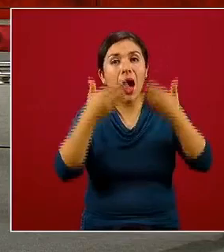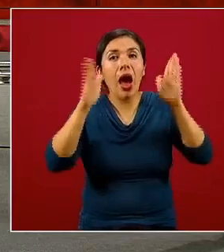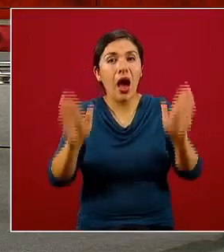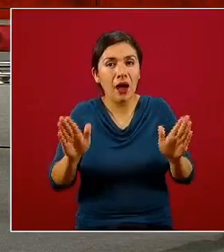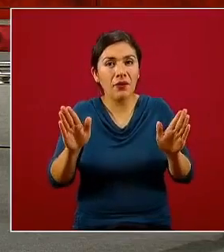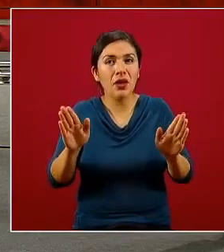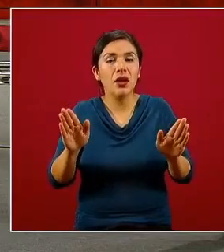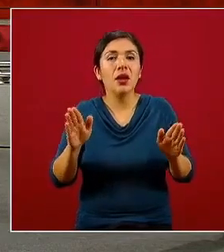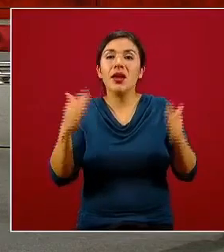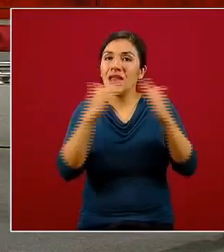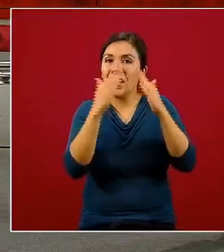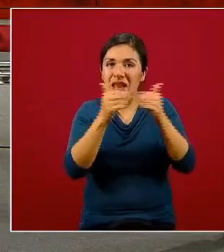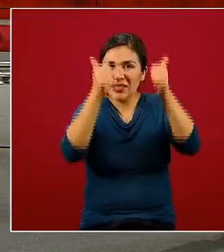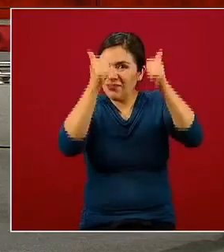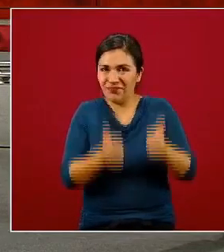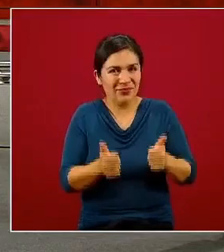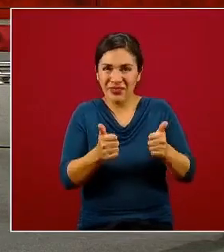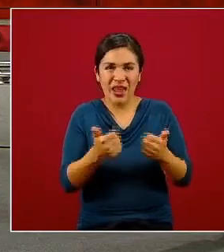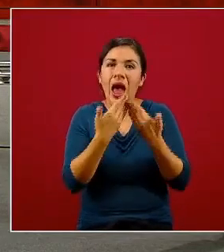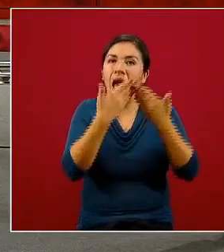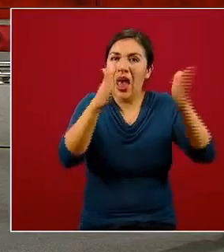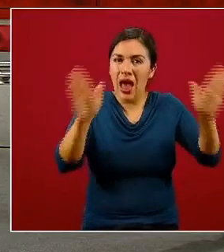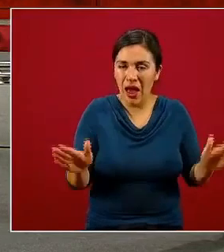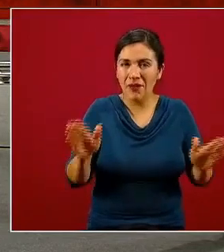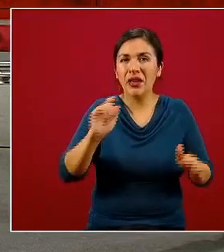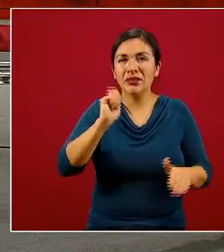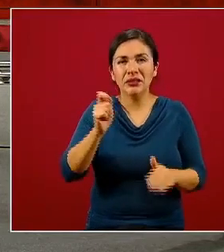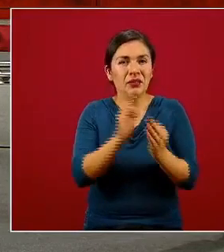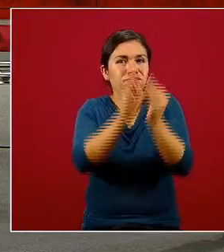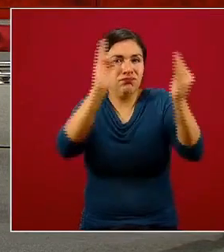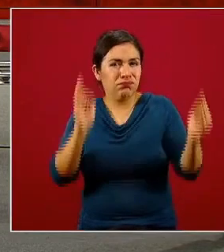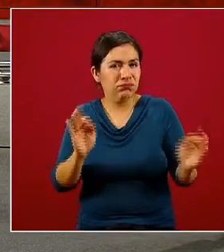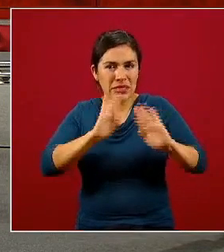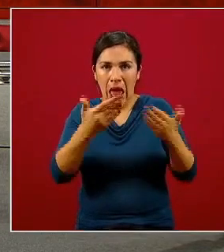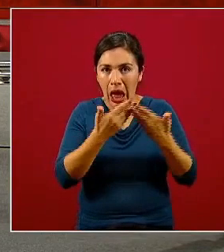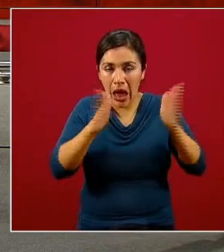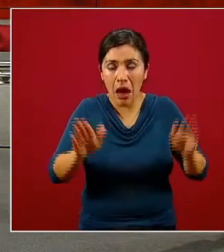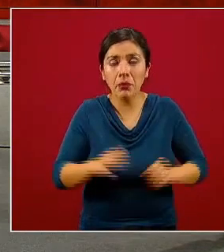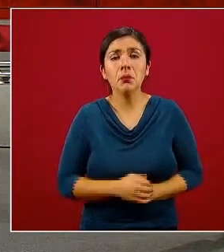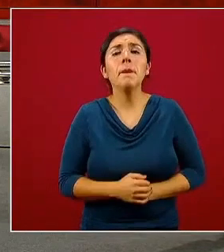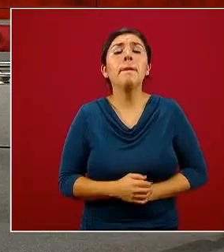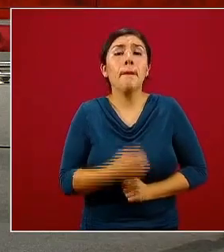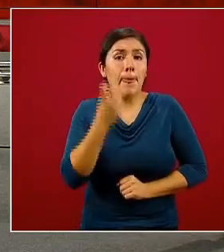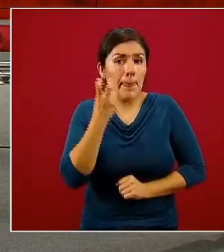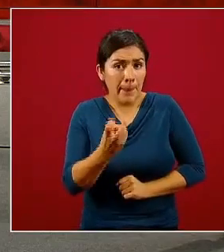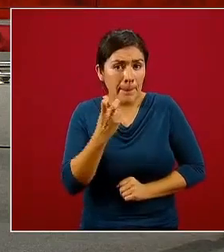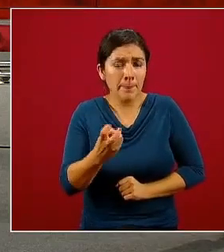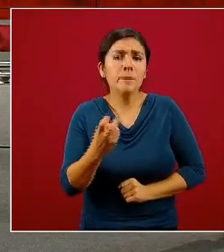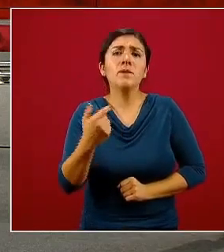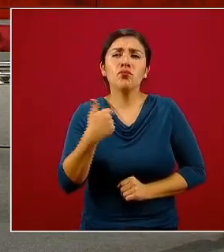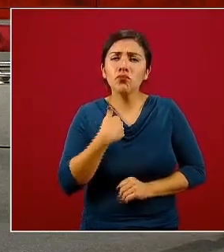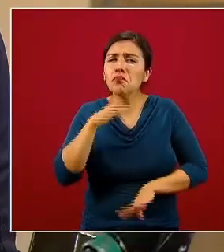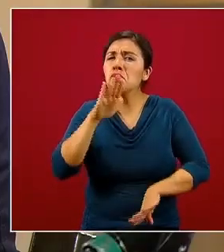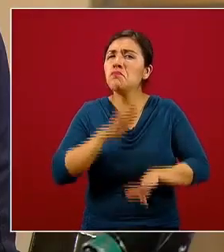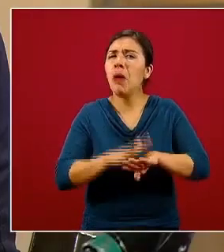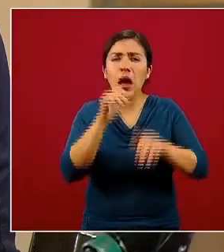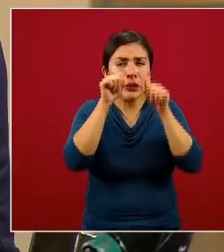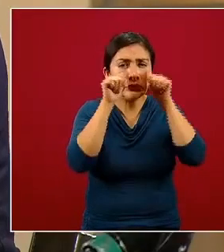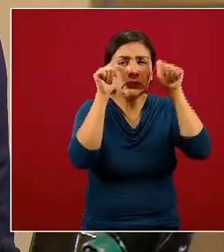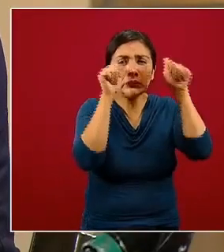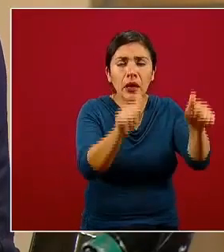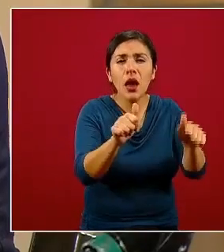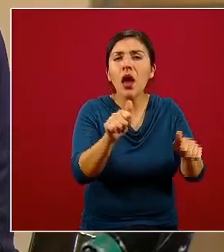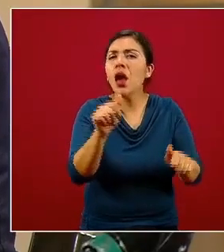del desconfinamiento, del final de la Jornada Nacional de Sana Distancia, hemos estado poniendo especial atención a